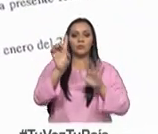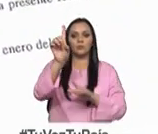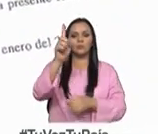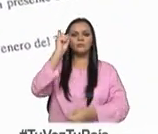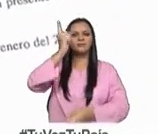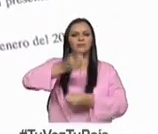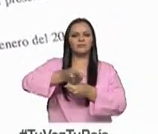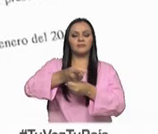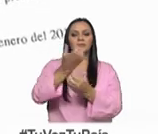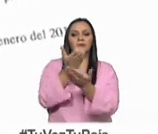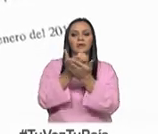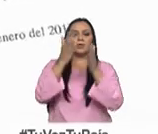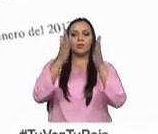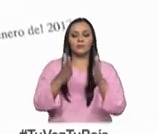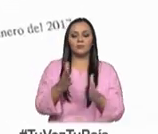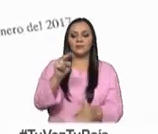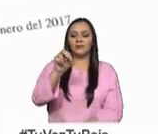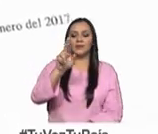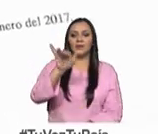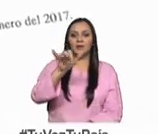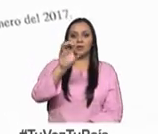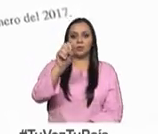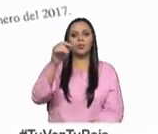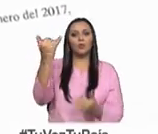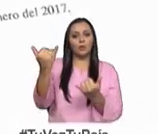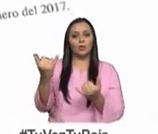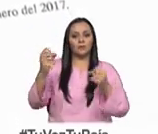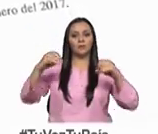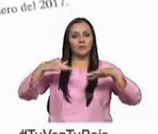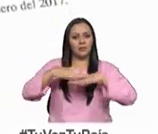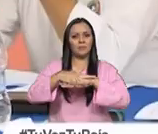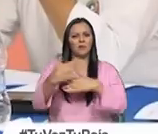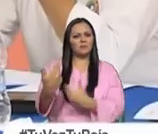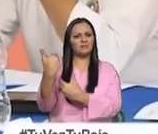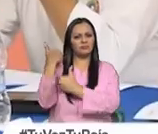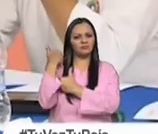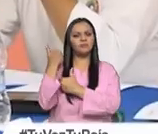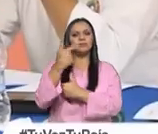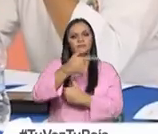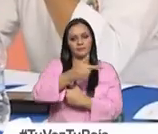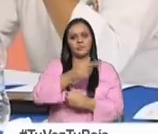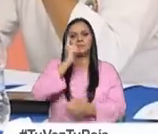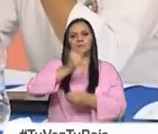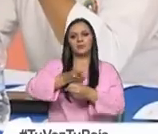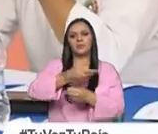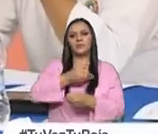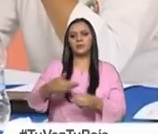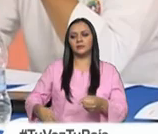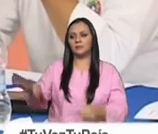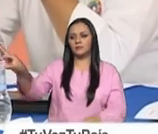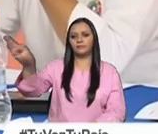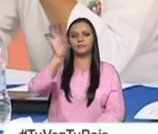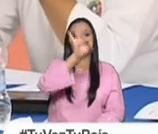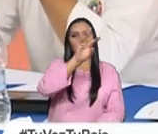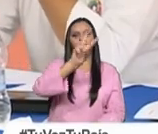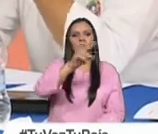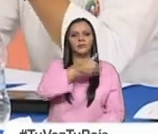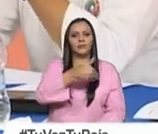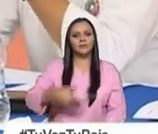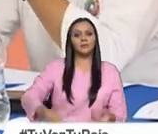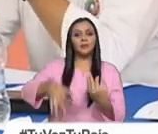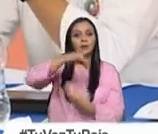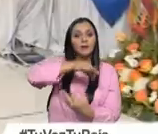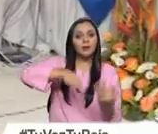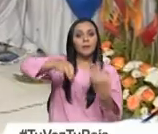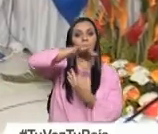la economista Sandra Naranjo, secretaria nacional de Planificación y Desarrollo, asuma la vicepresidencia de la República, mientras dure el